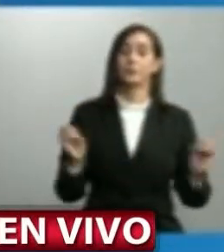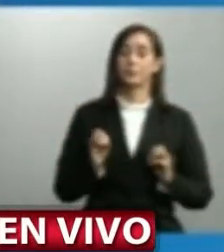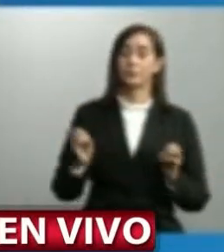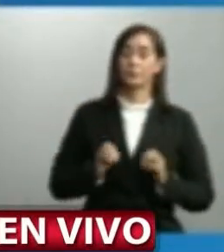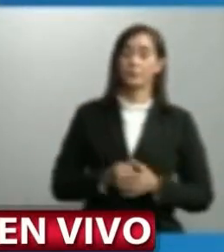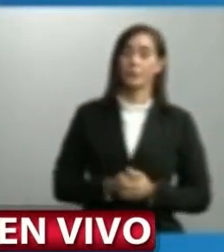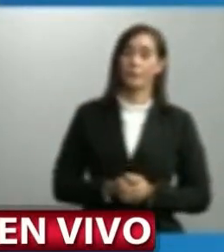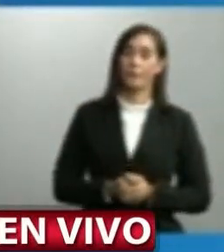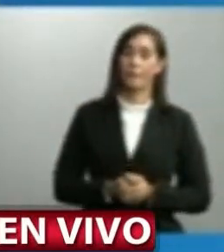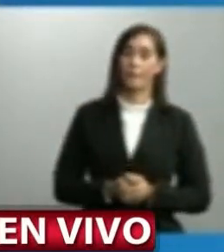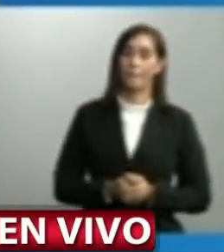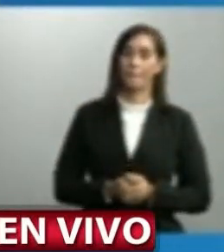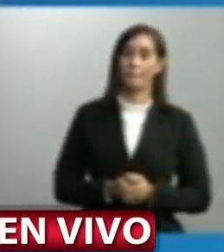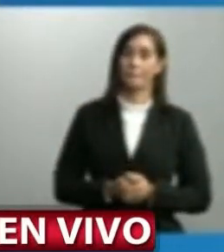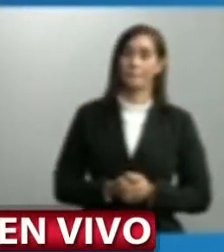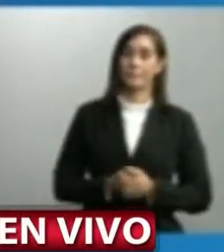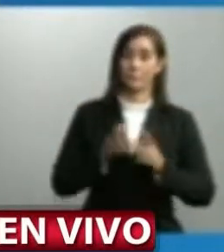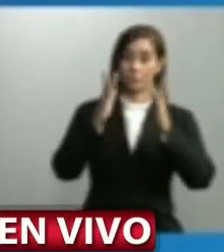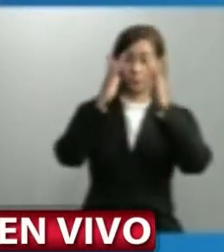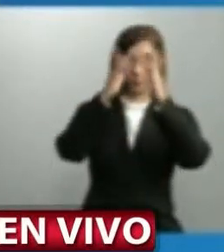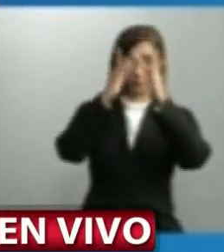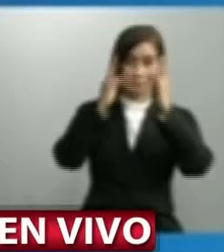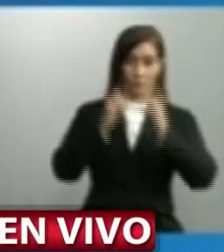fallecimientos. La Alta Gracia,